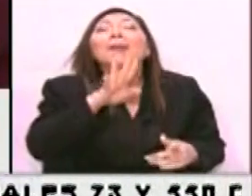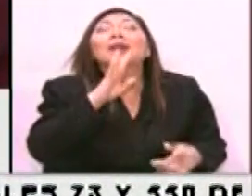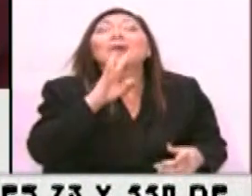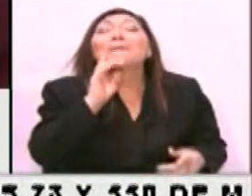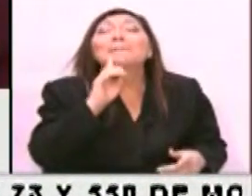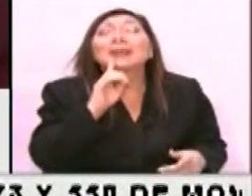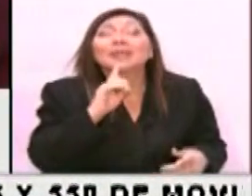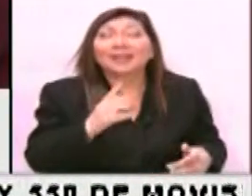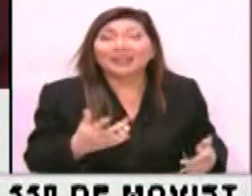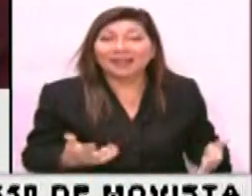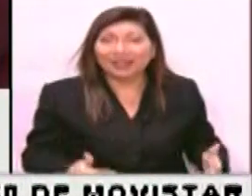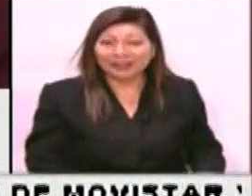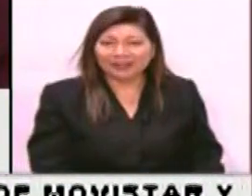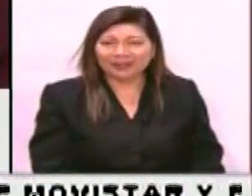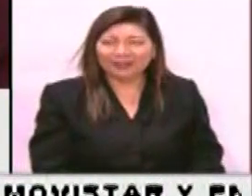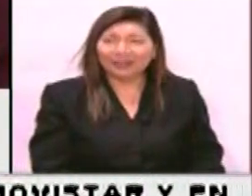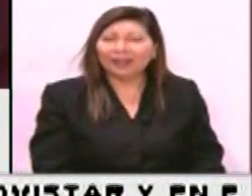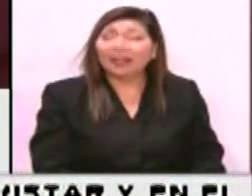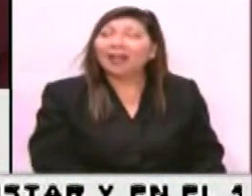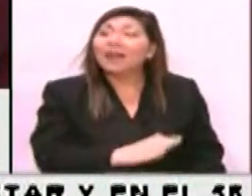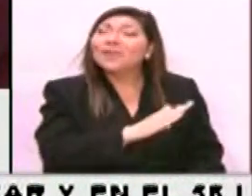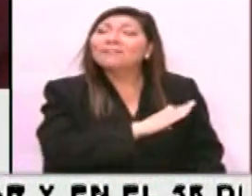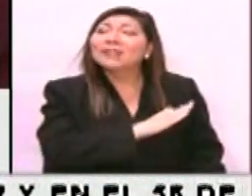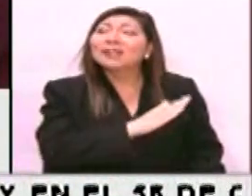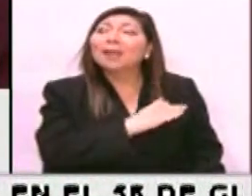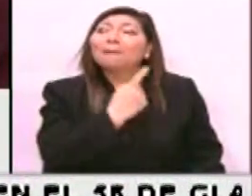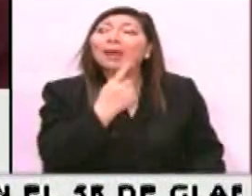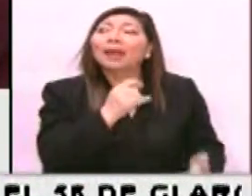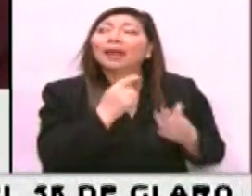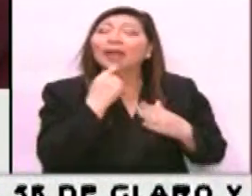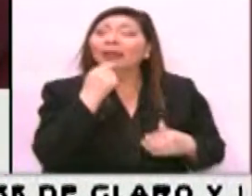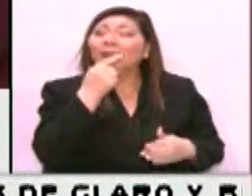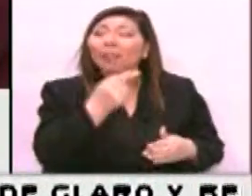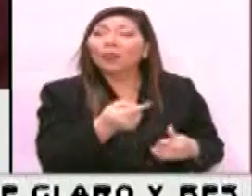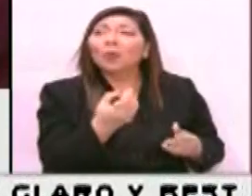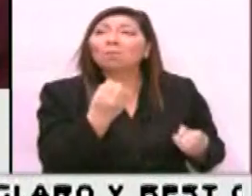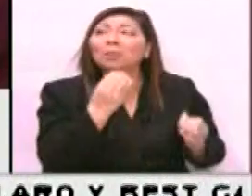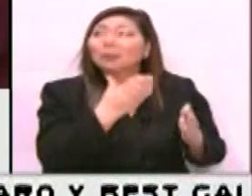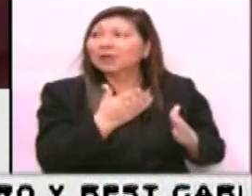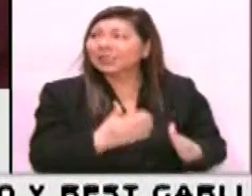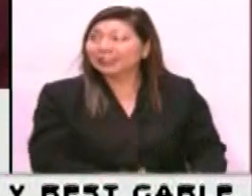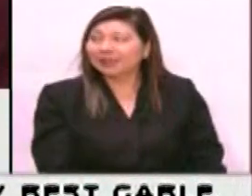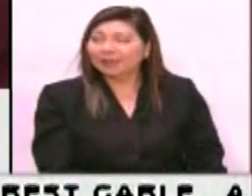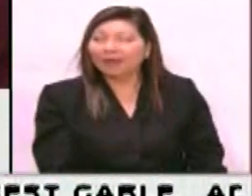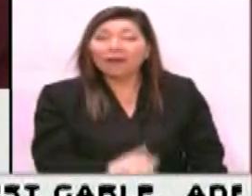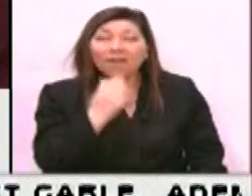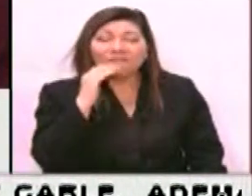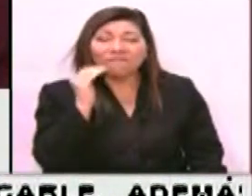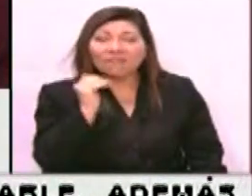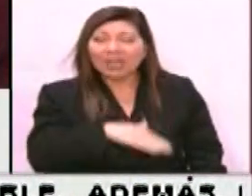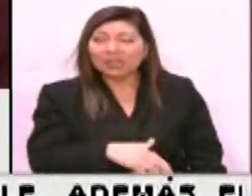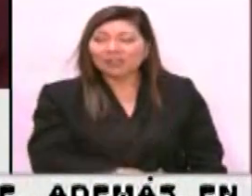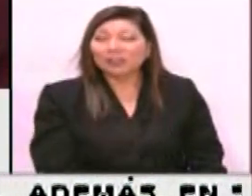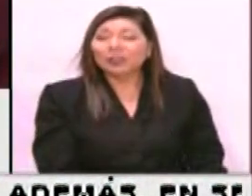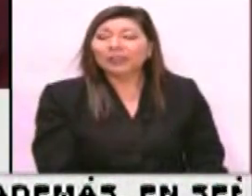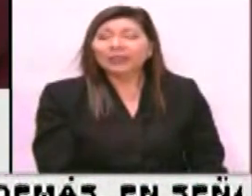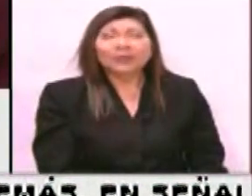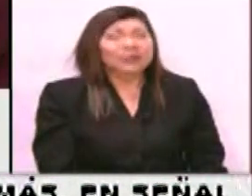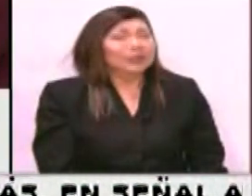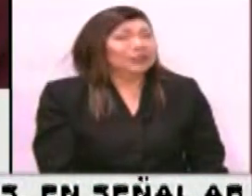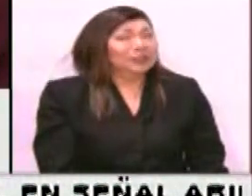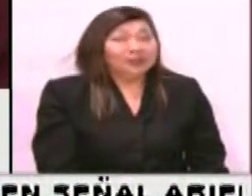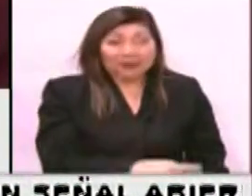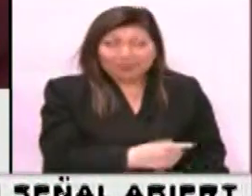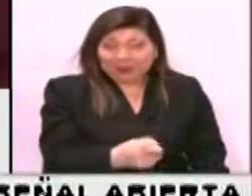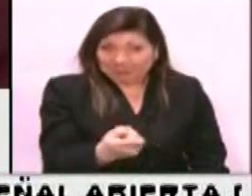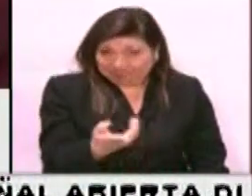mintieron. Y al fiscal, para que los denuncie por delito por falsedad pública.